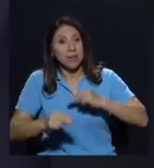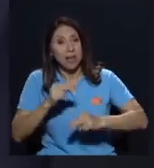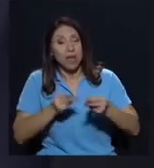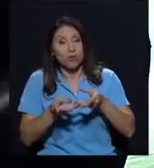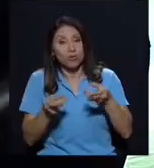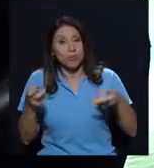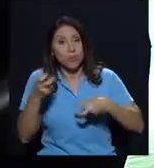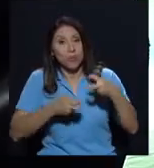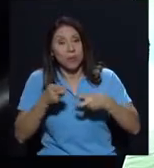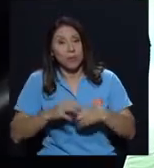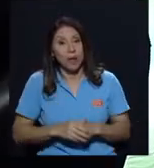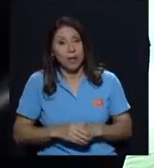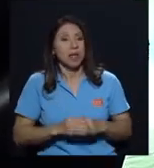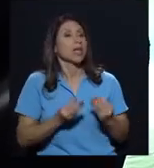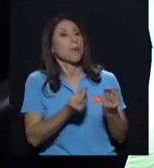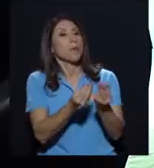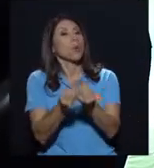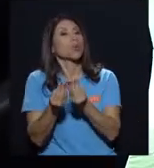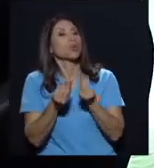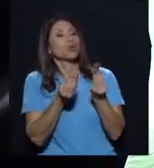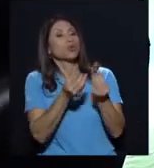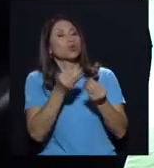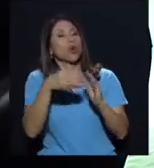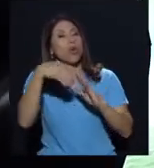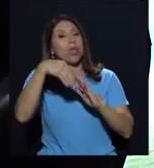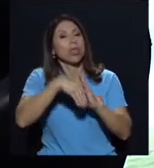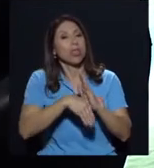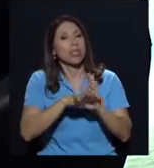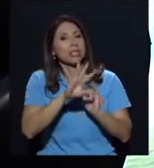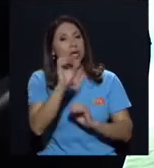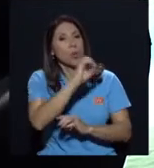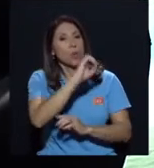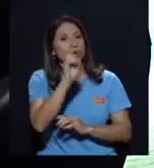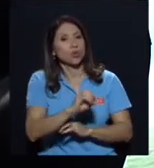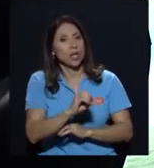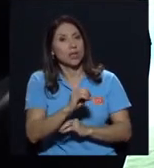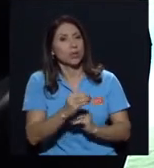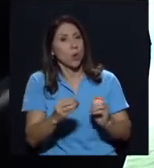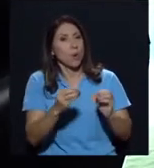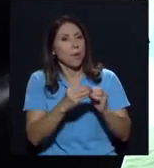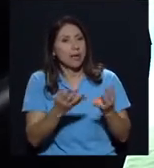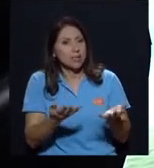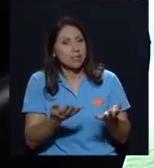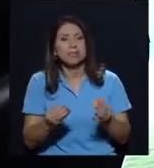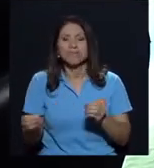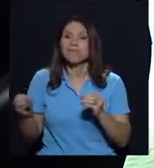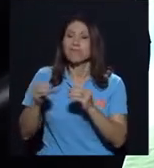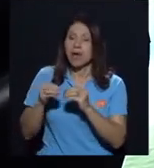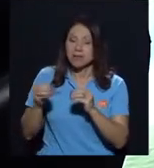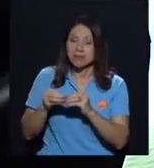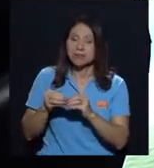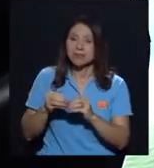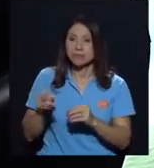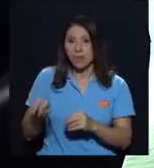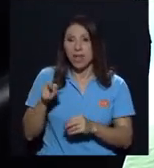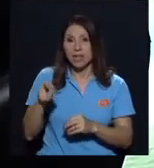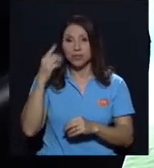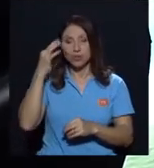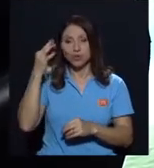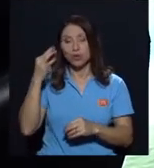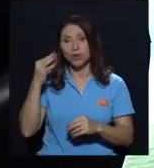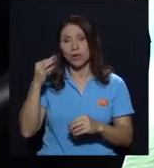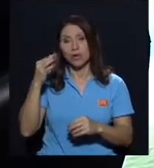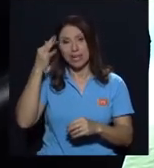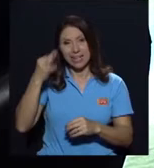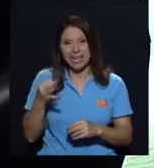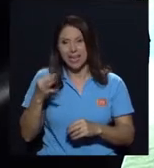y la producción cayó un 5 por ciento o más bueno ese me parece que es un tema que el cual